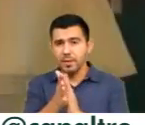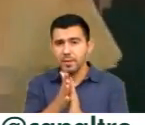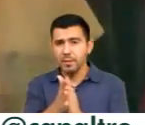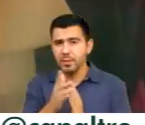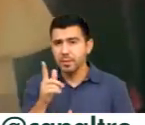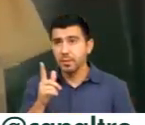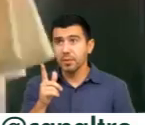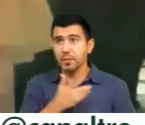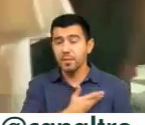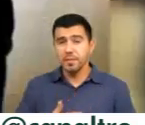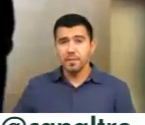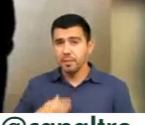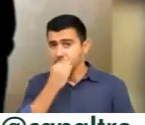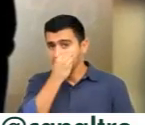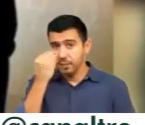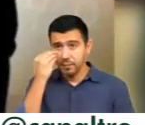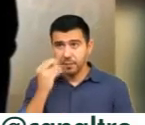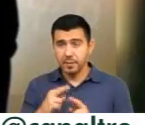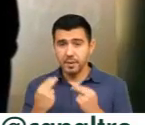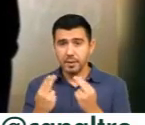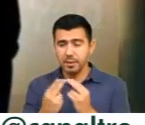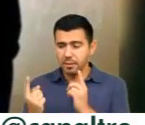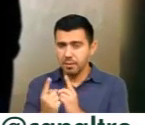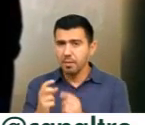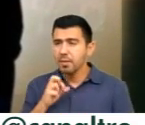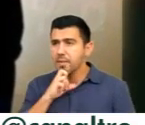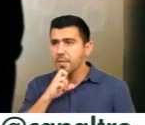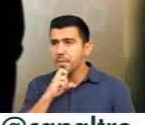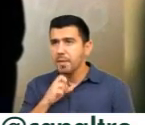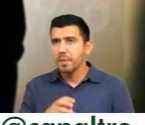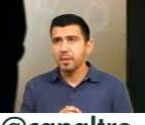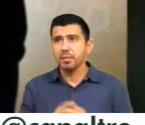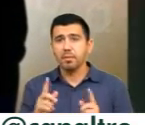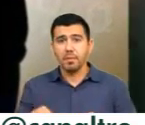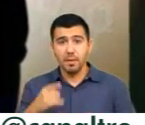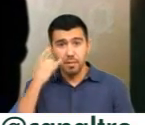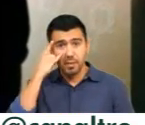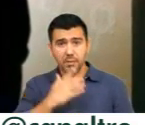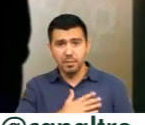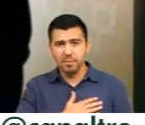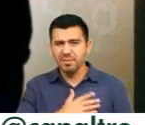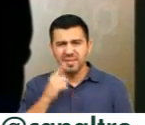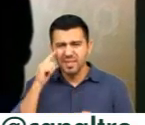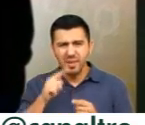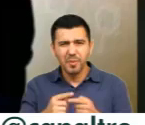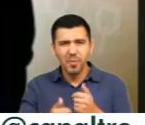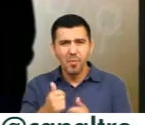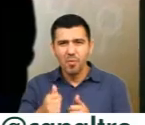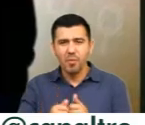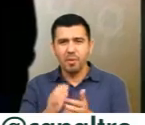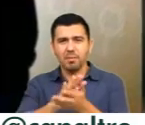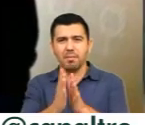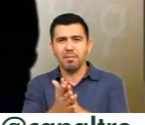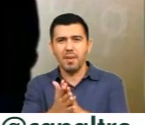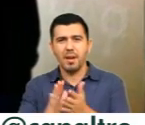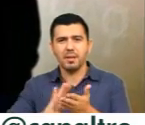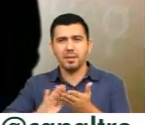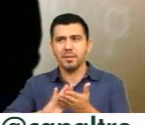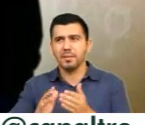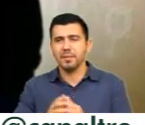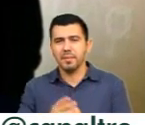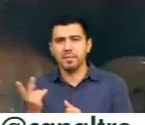posteriormente escuchó a los dos. Se esperaba que con esta reunión se limaran asperezas sobre la implementación del acuerdo de paz en